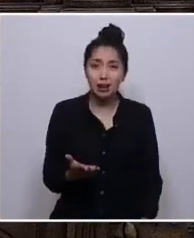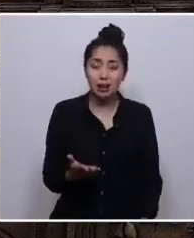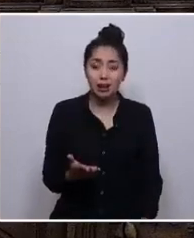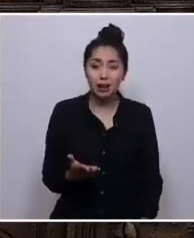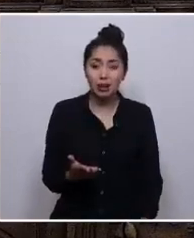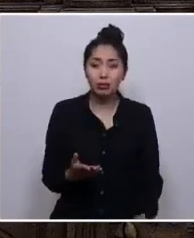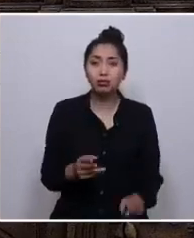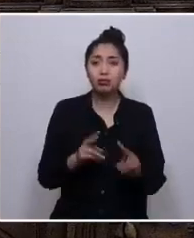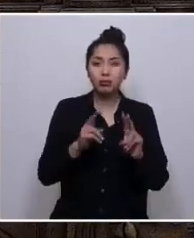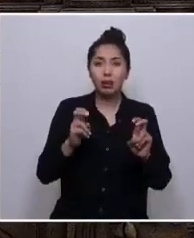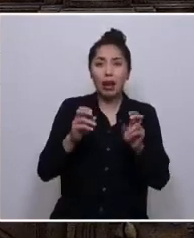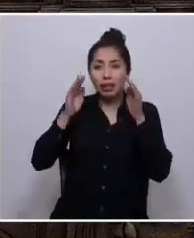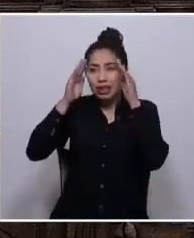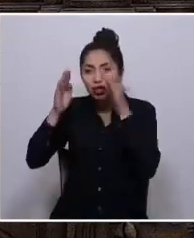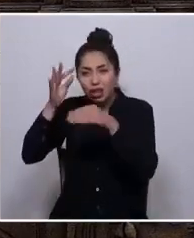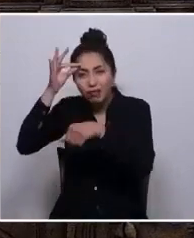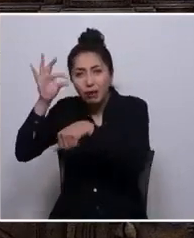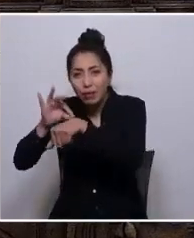enfermedad